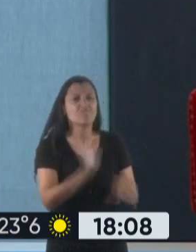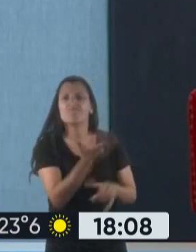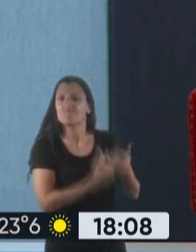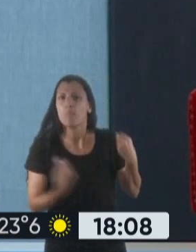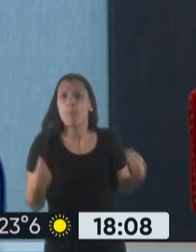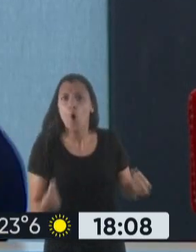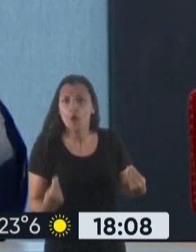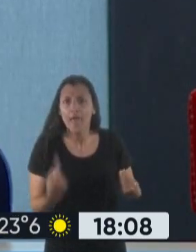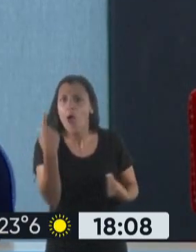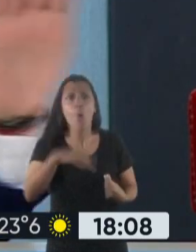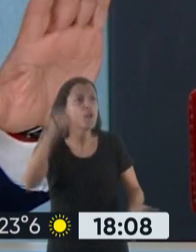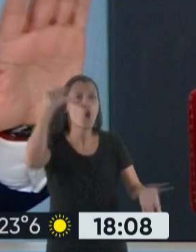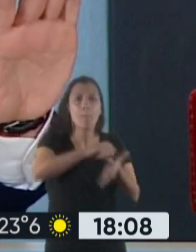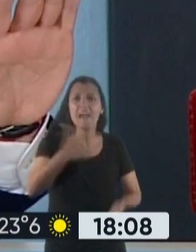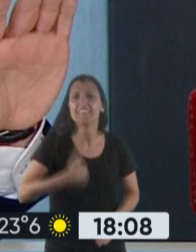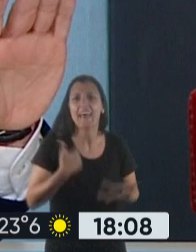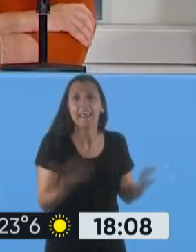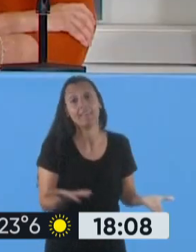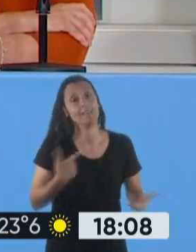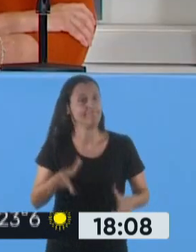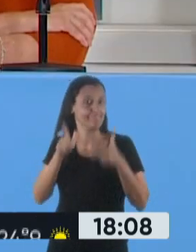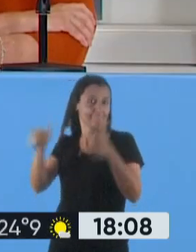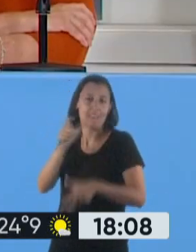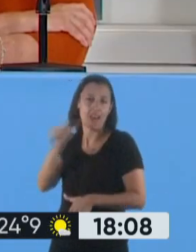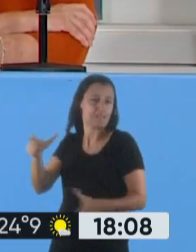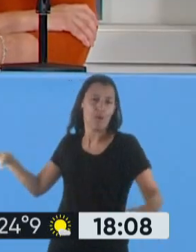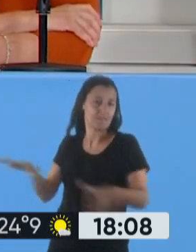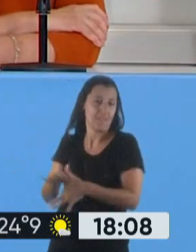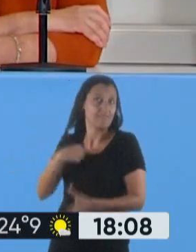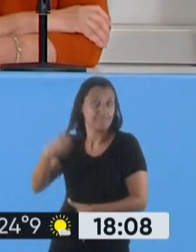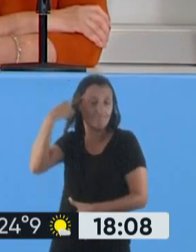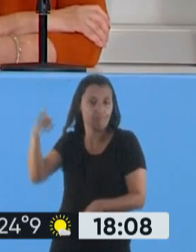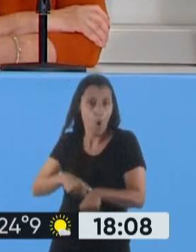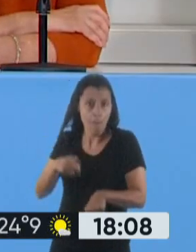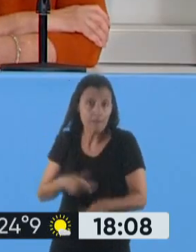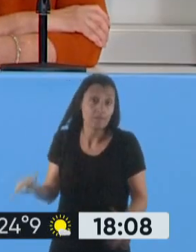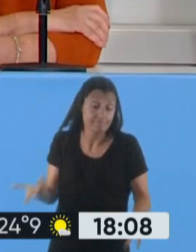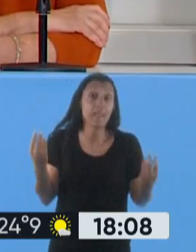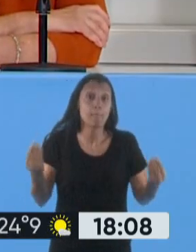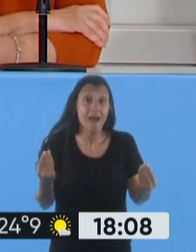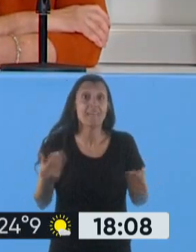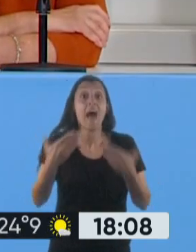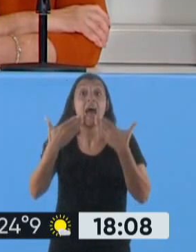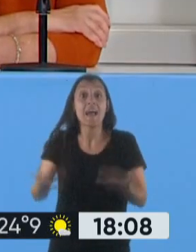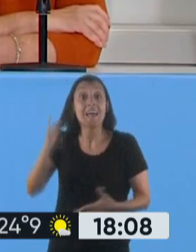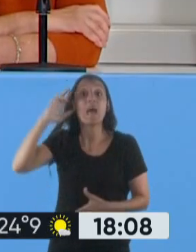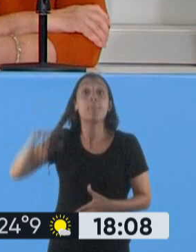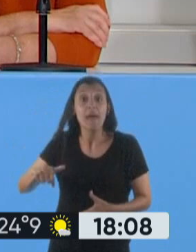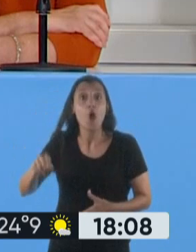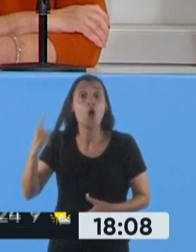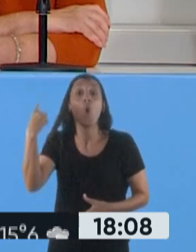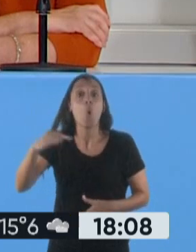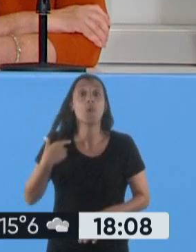Entonces encontré la mejor respuesta que se me ocurrió. Le dije, bueno, lo que pasa es que Perón solo pasó por